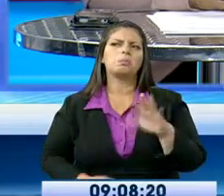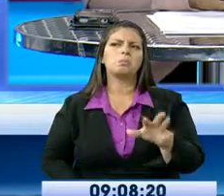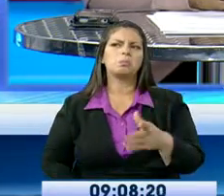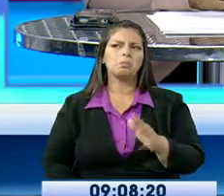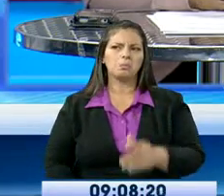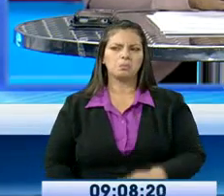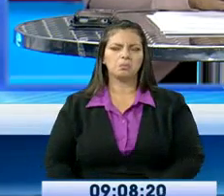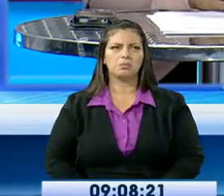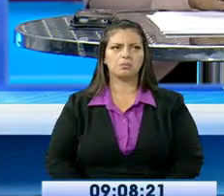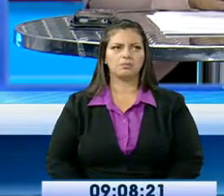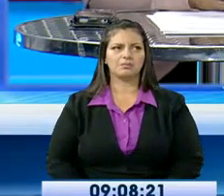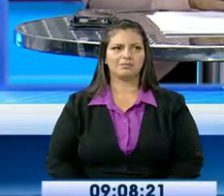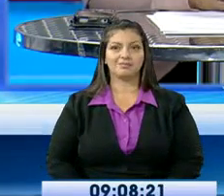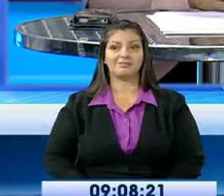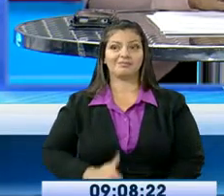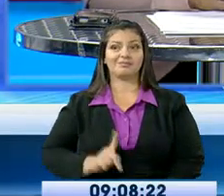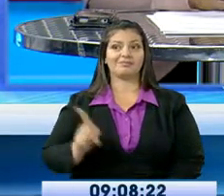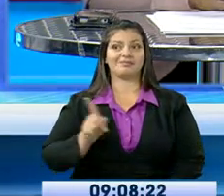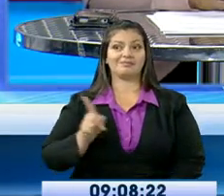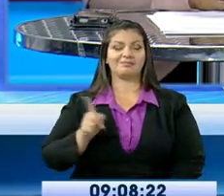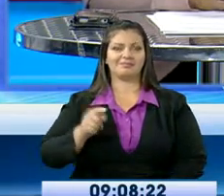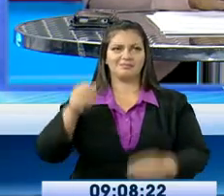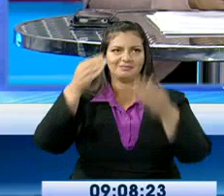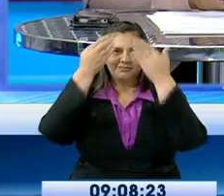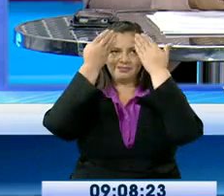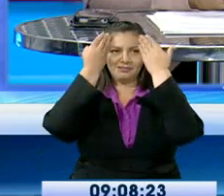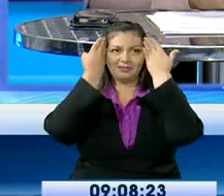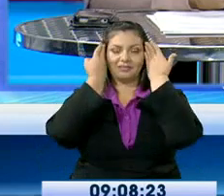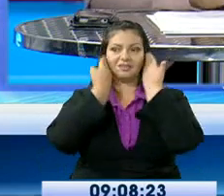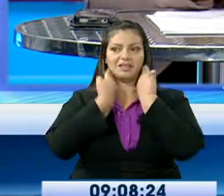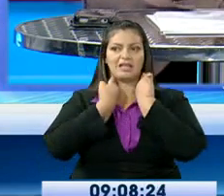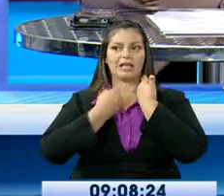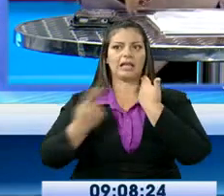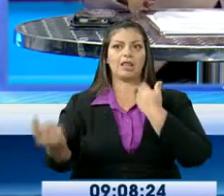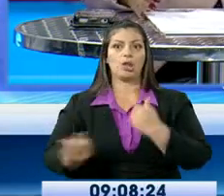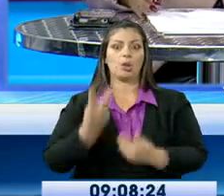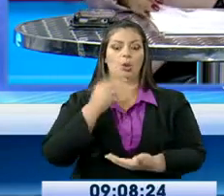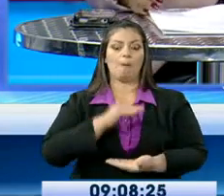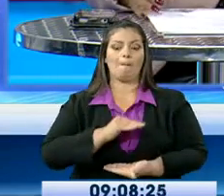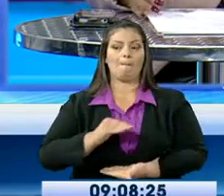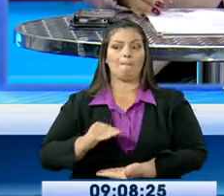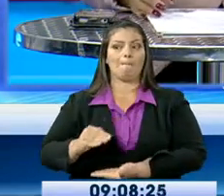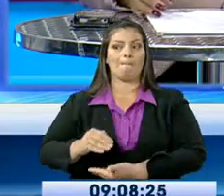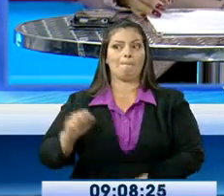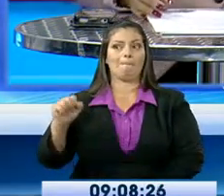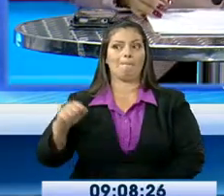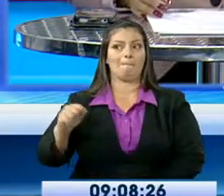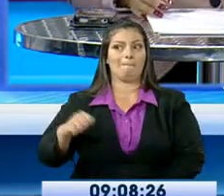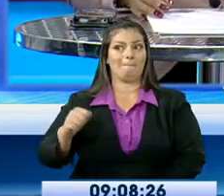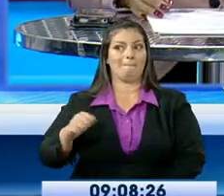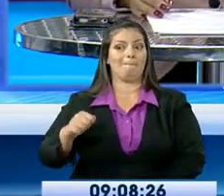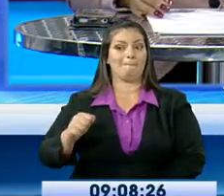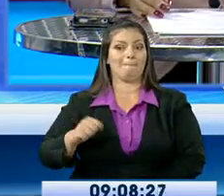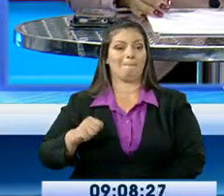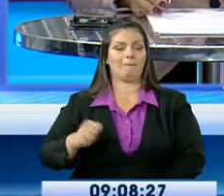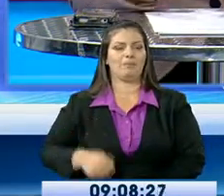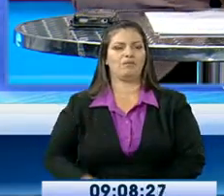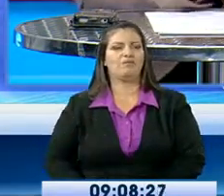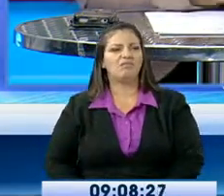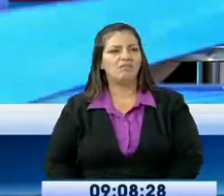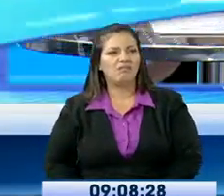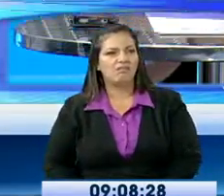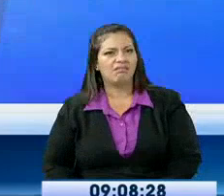Sí, yo lo sé, ya me contaron cuánto para cada... Sí, ya vamos a hablar de eso. Por si acaso, seguimos acá desde el